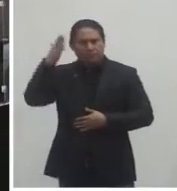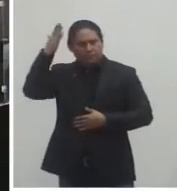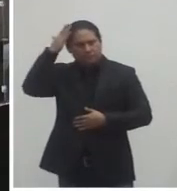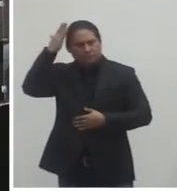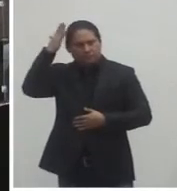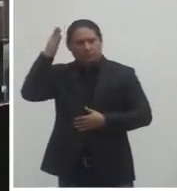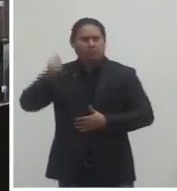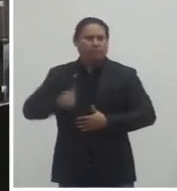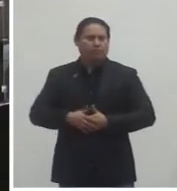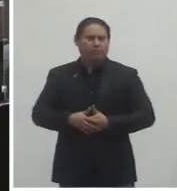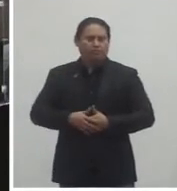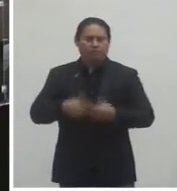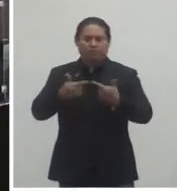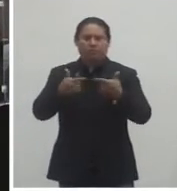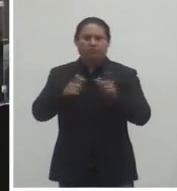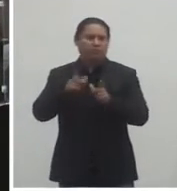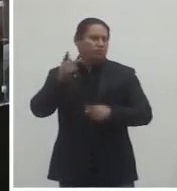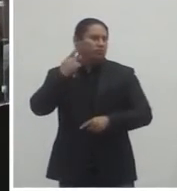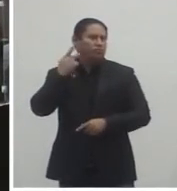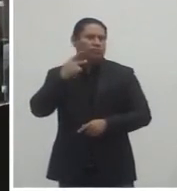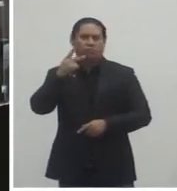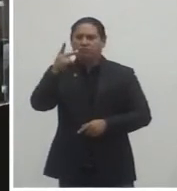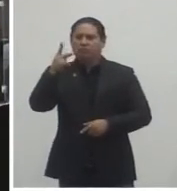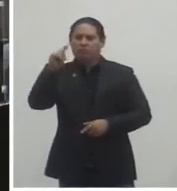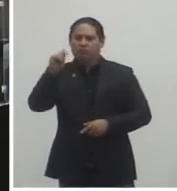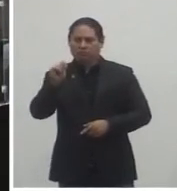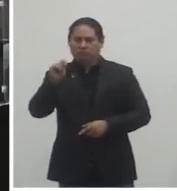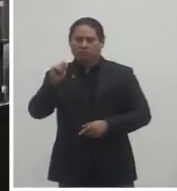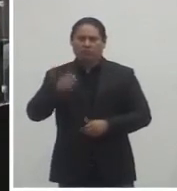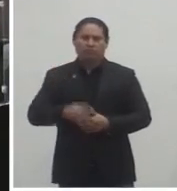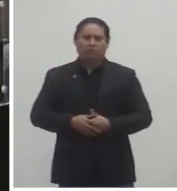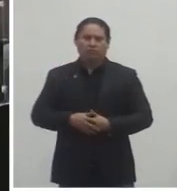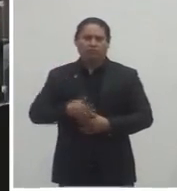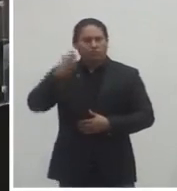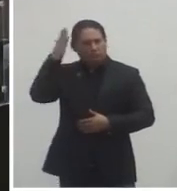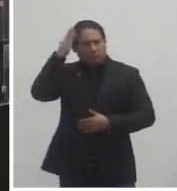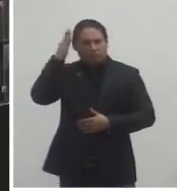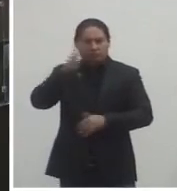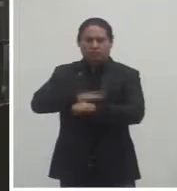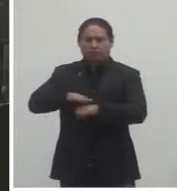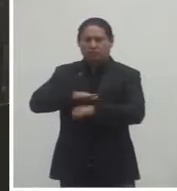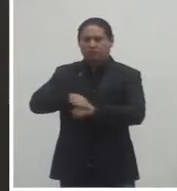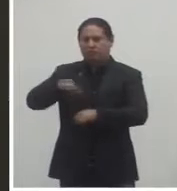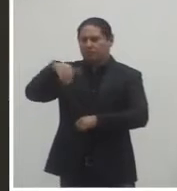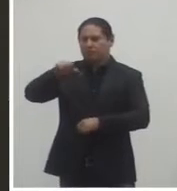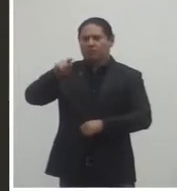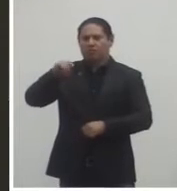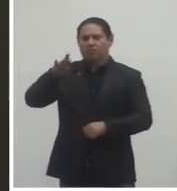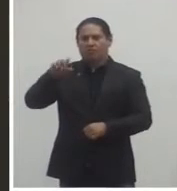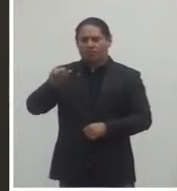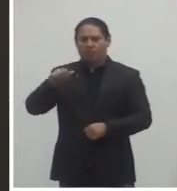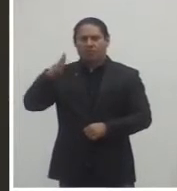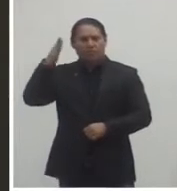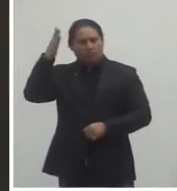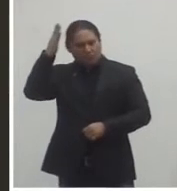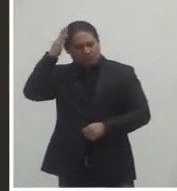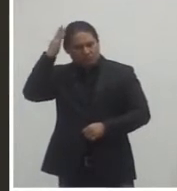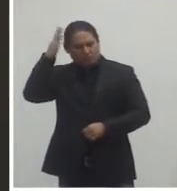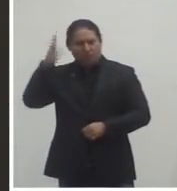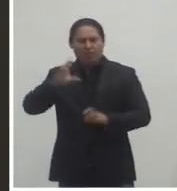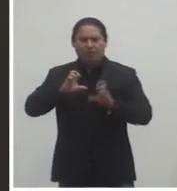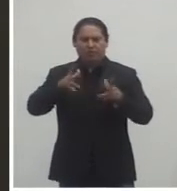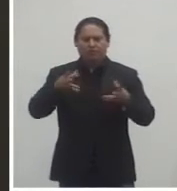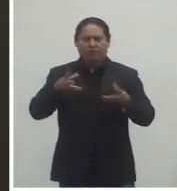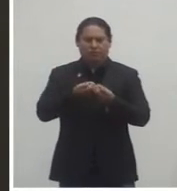liderazgos del Partido del Trabajo, liderazgos de Morena, liderazgos de Chiapas